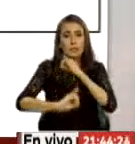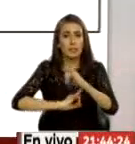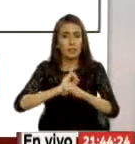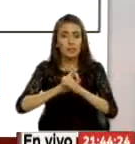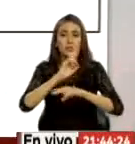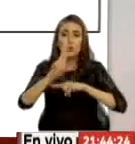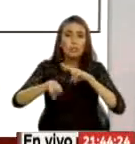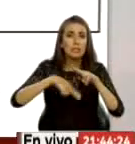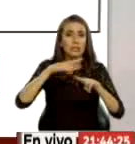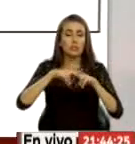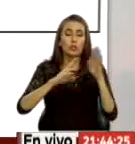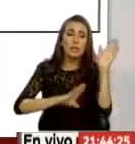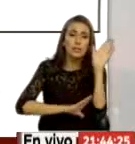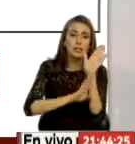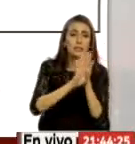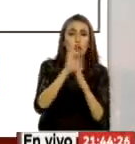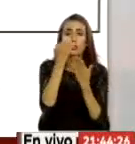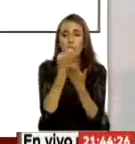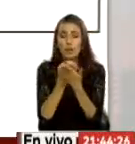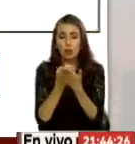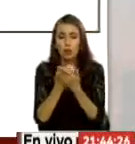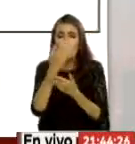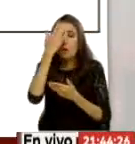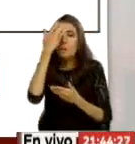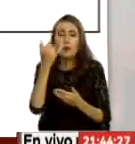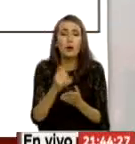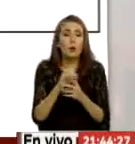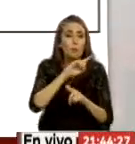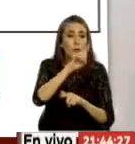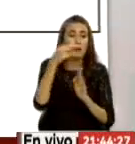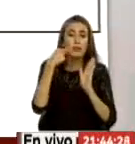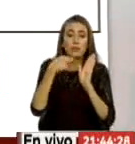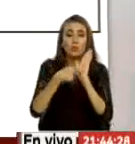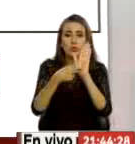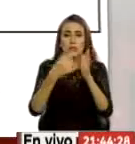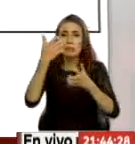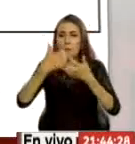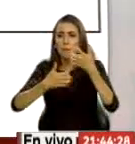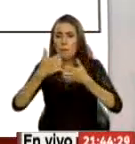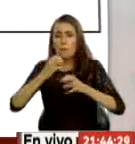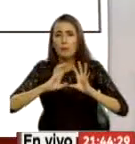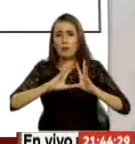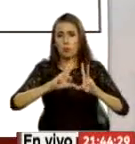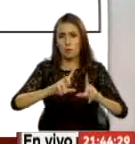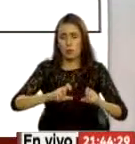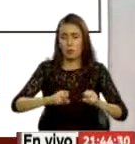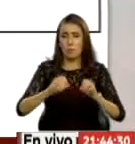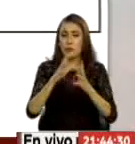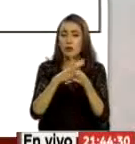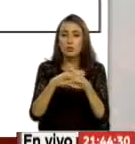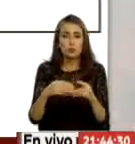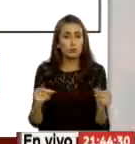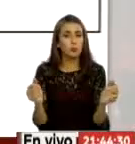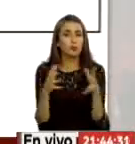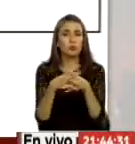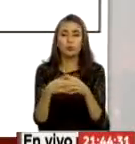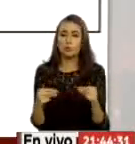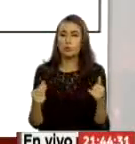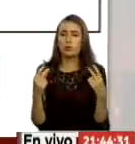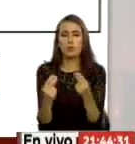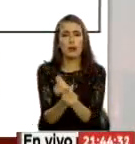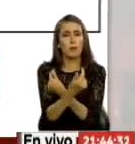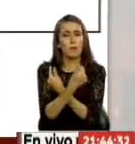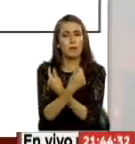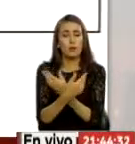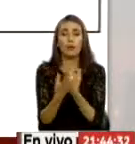nacional, el desarrollo de la economía. Entonces yo creo que esto ya tiene que darse una solución, porque el pueblo,